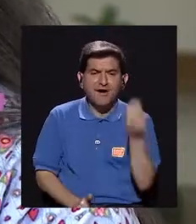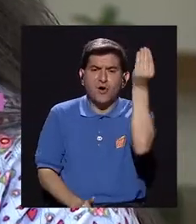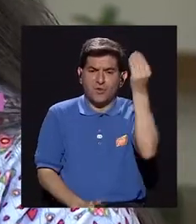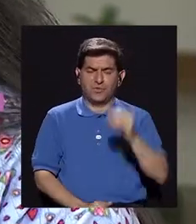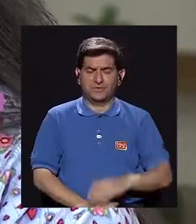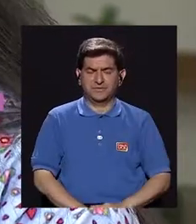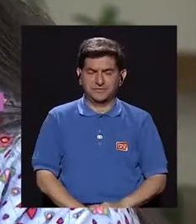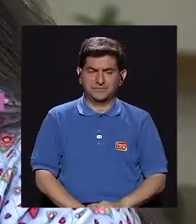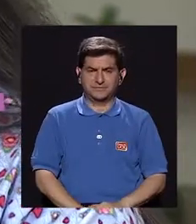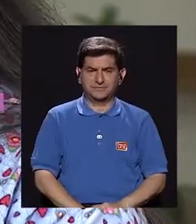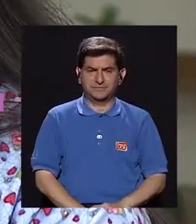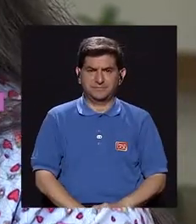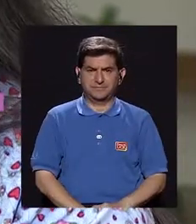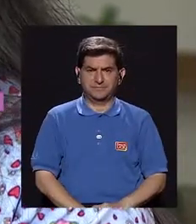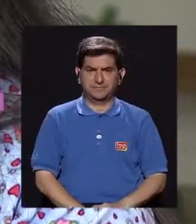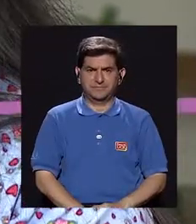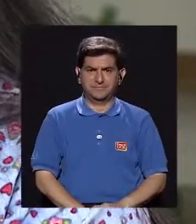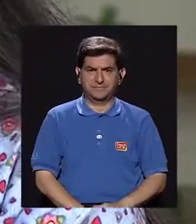los muchachos y muchachas.